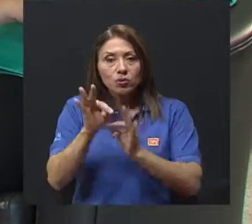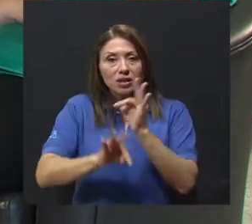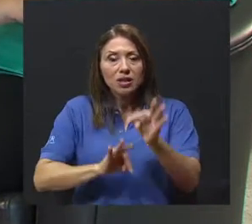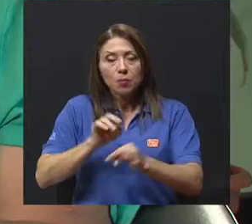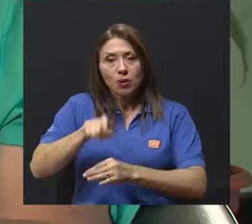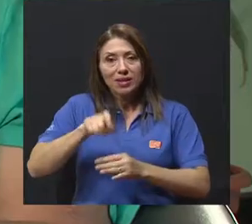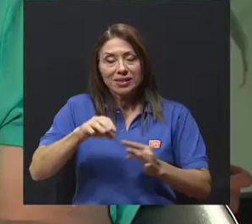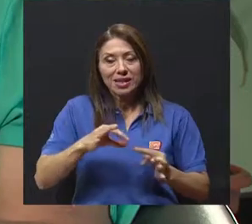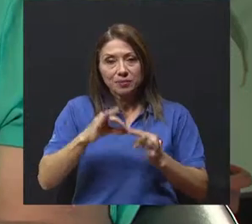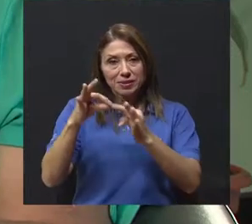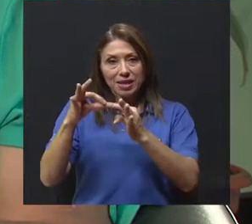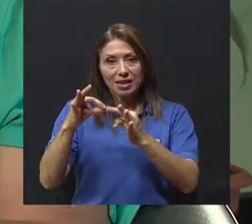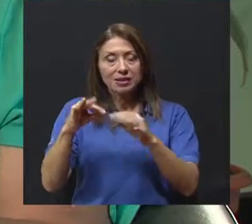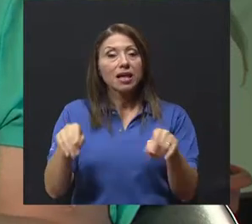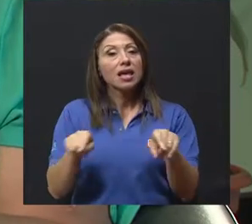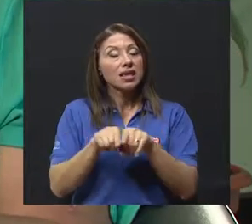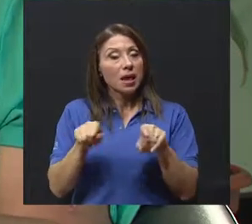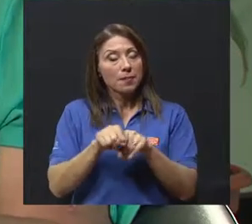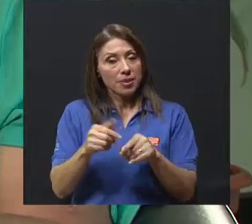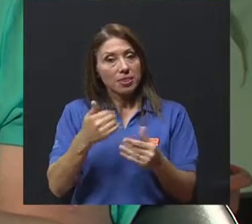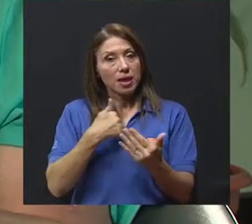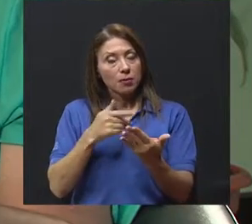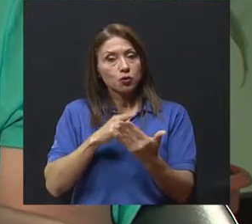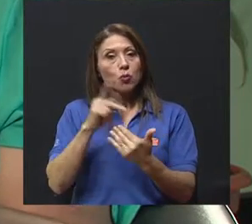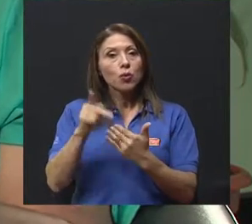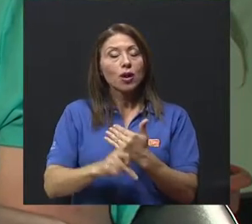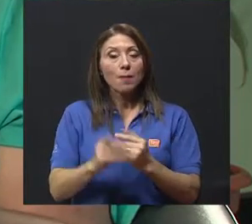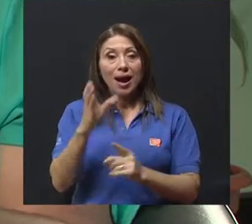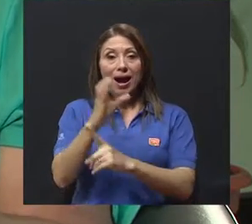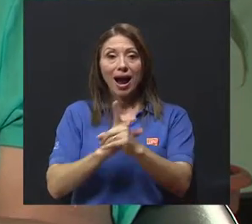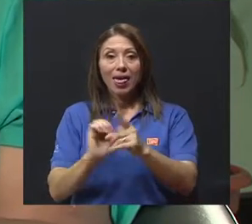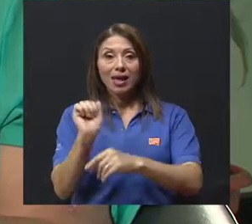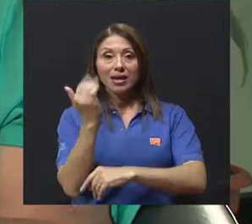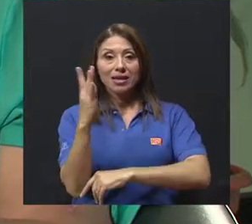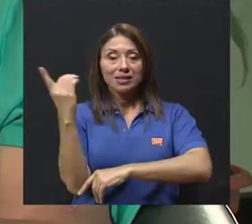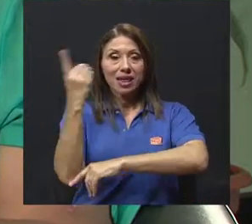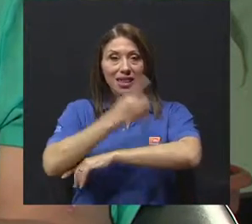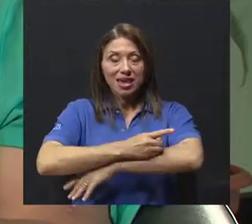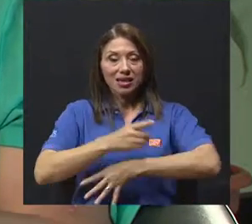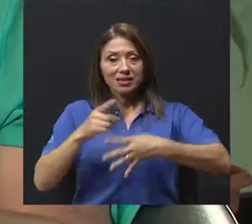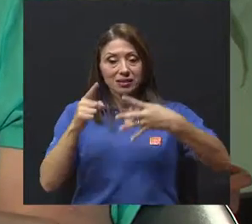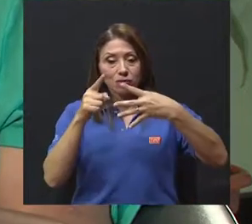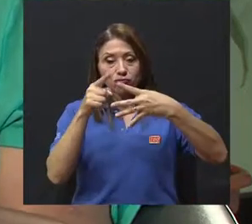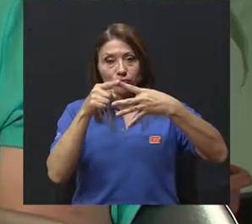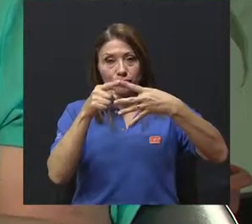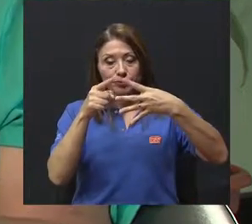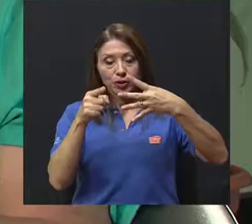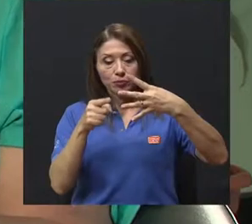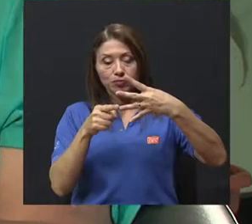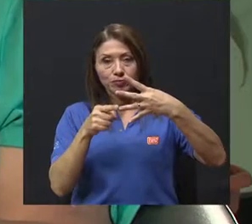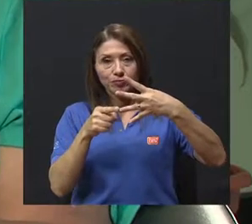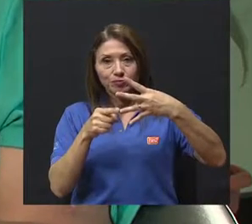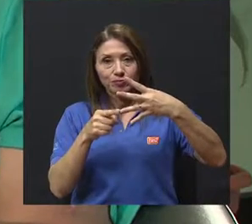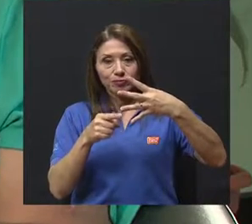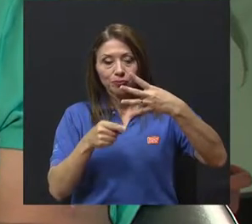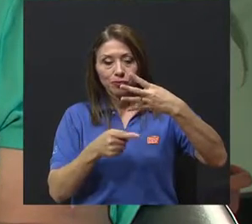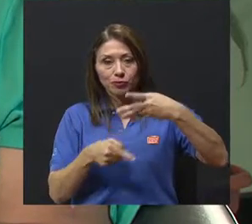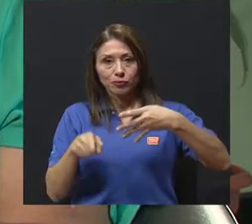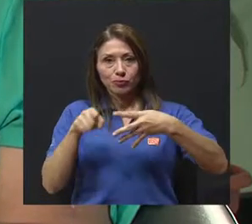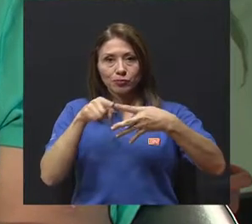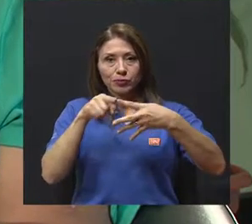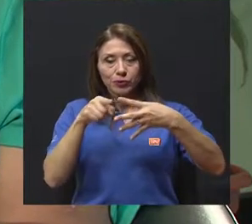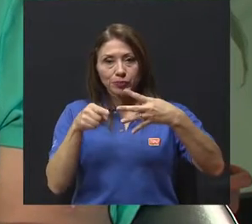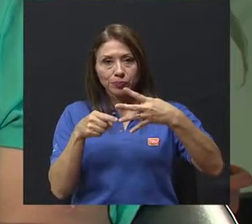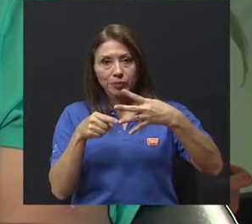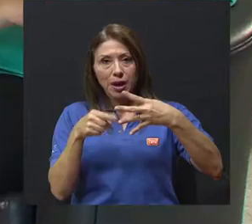especiales y tenemos también un programa quincenal para para chicos que están trabajando en procesos de autoestima